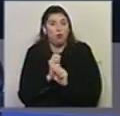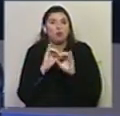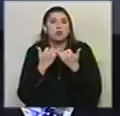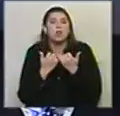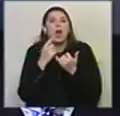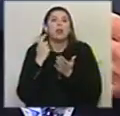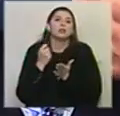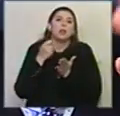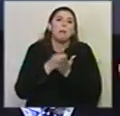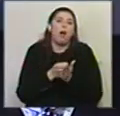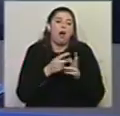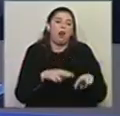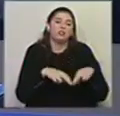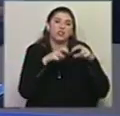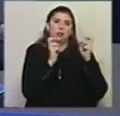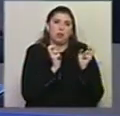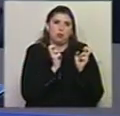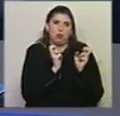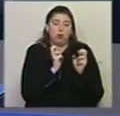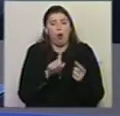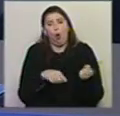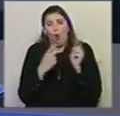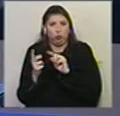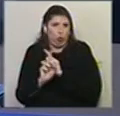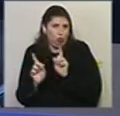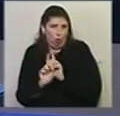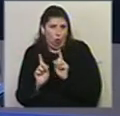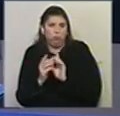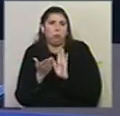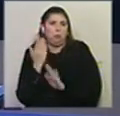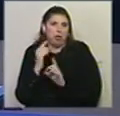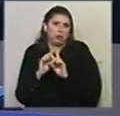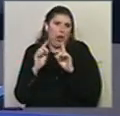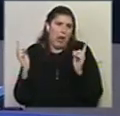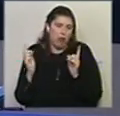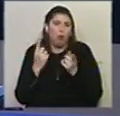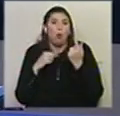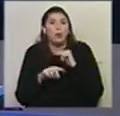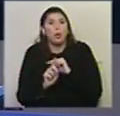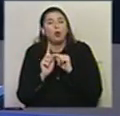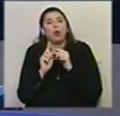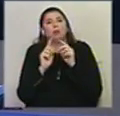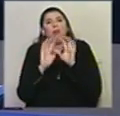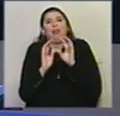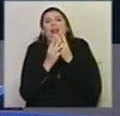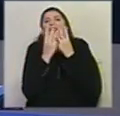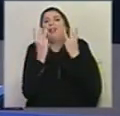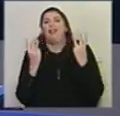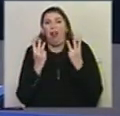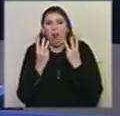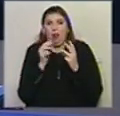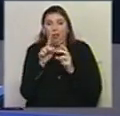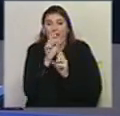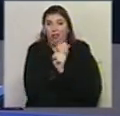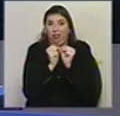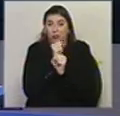Uh-huh. Hay otros que no, que tienen periodos de amortización más largos, pero si tomamos globalmente la industria del medicamento,